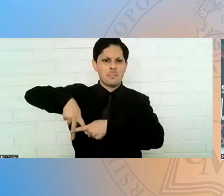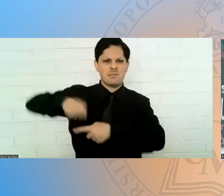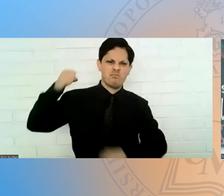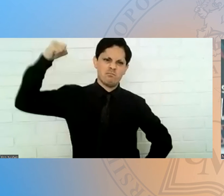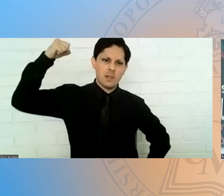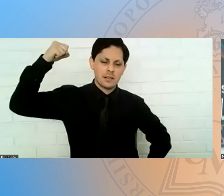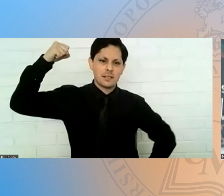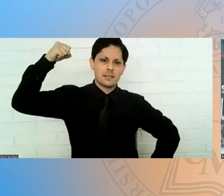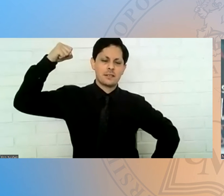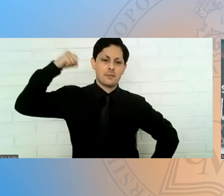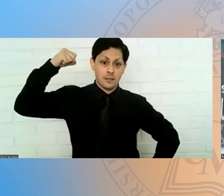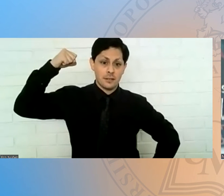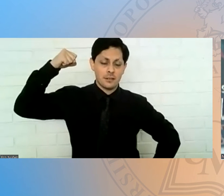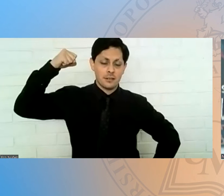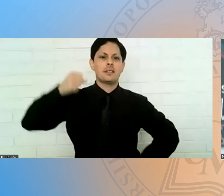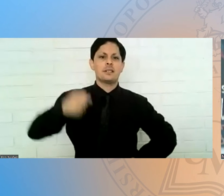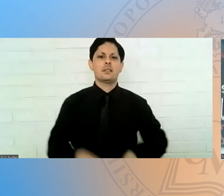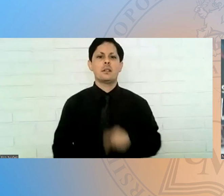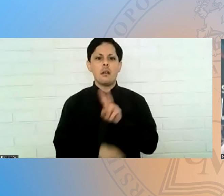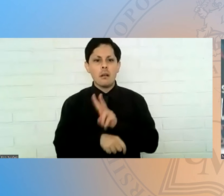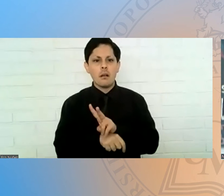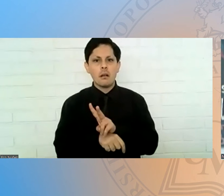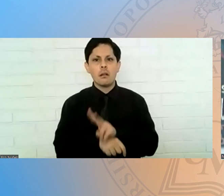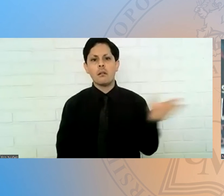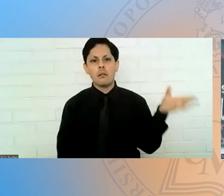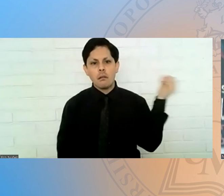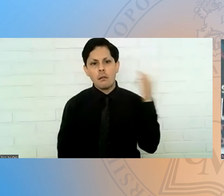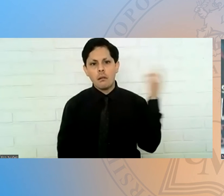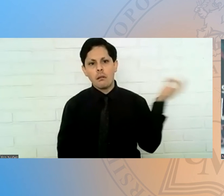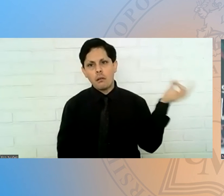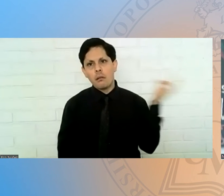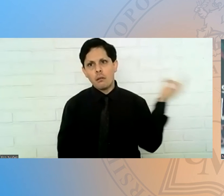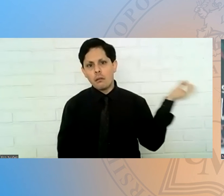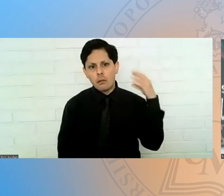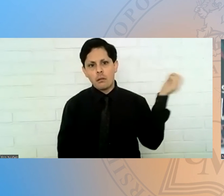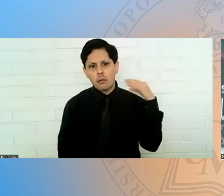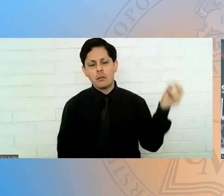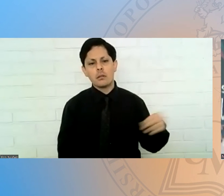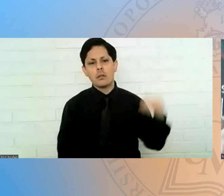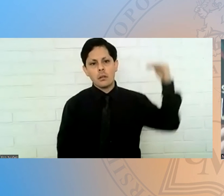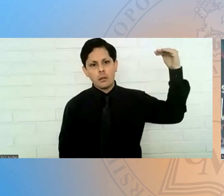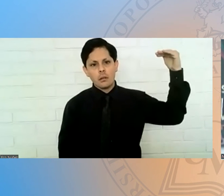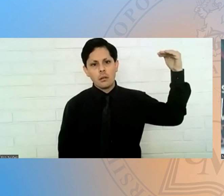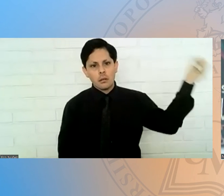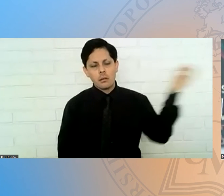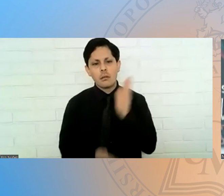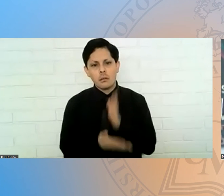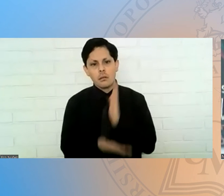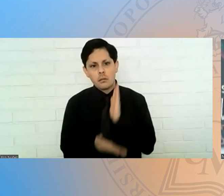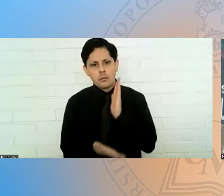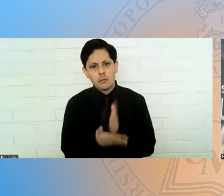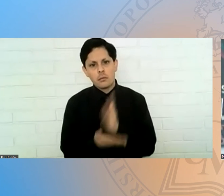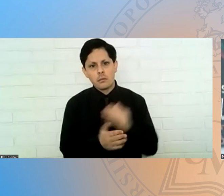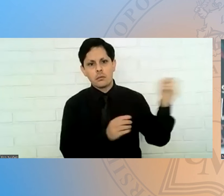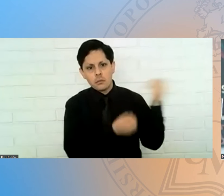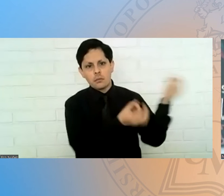docentes dejen de seguir instrucciones de expertos sobre cómo hacer las cosas. Dejen de seguir instrucciones de quienes